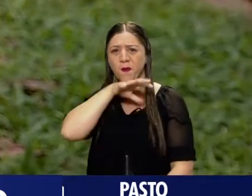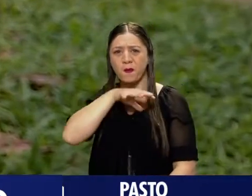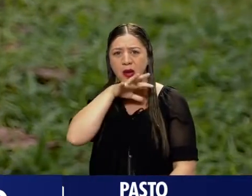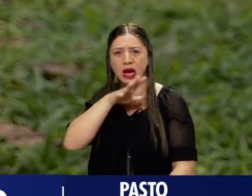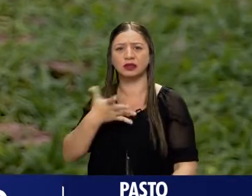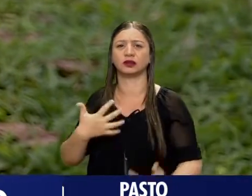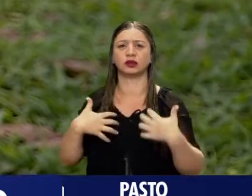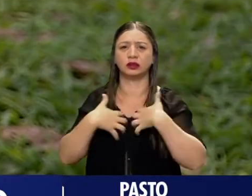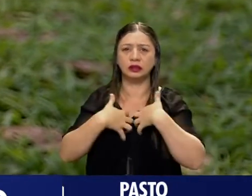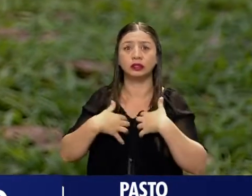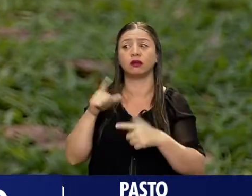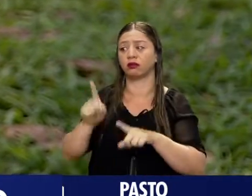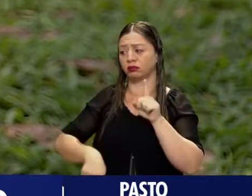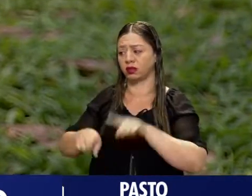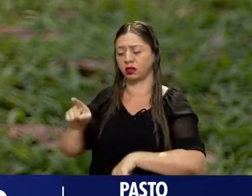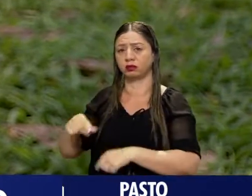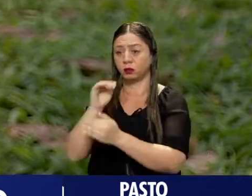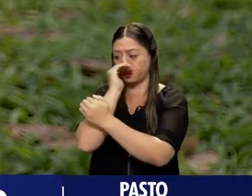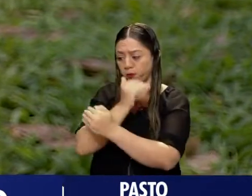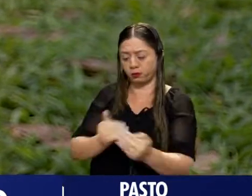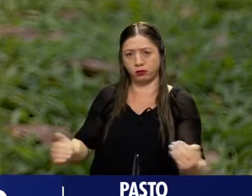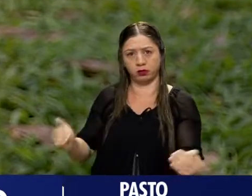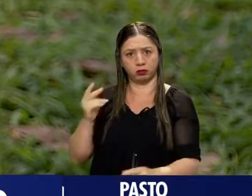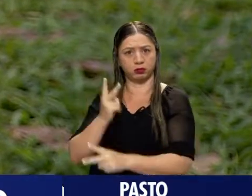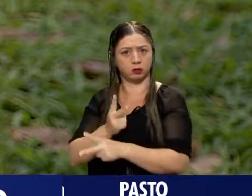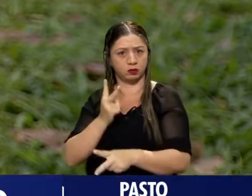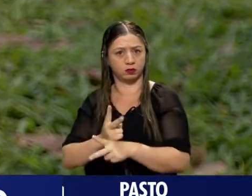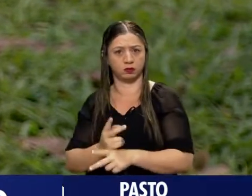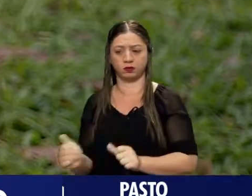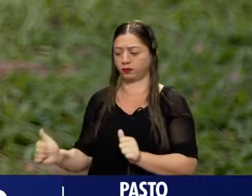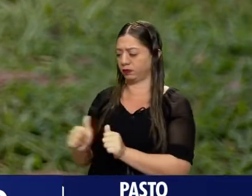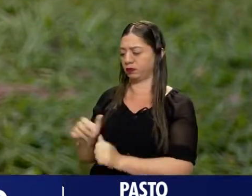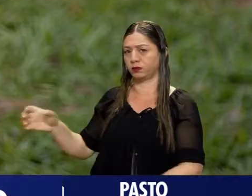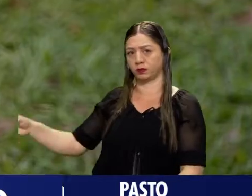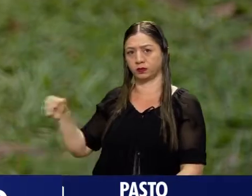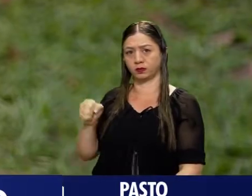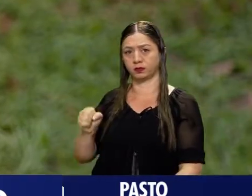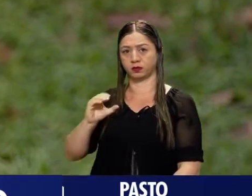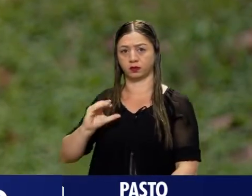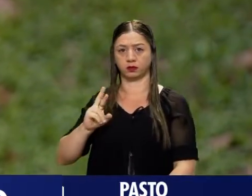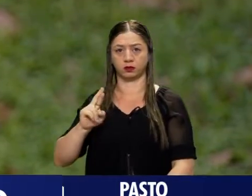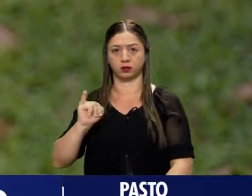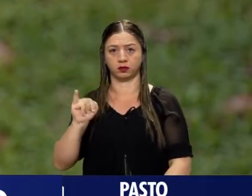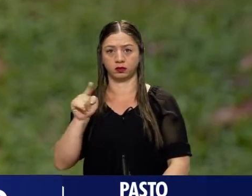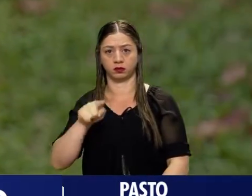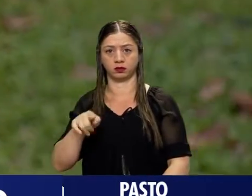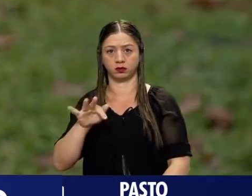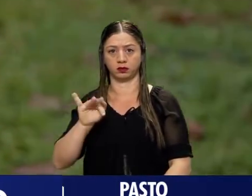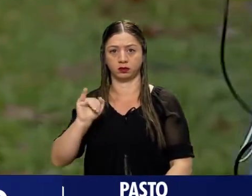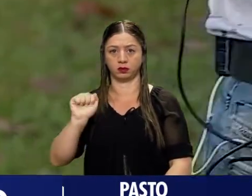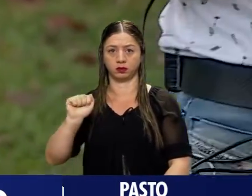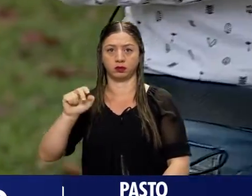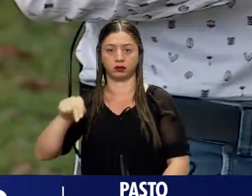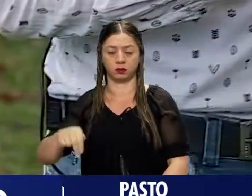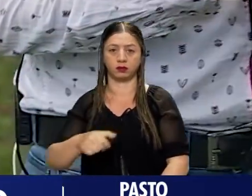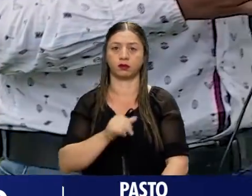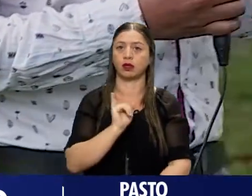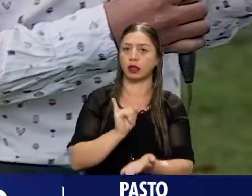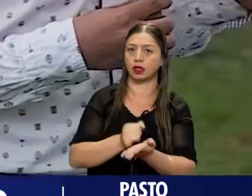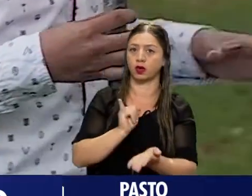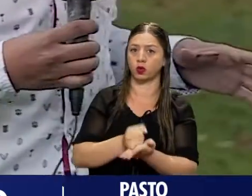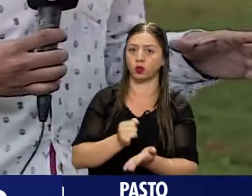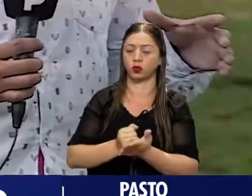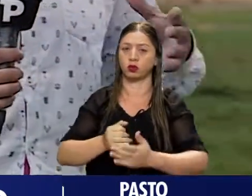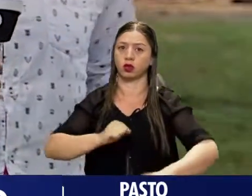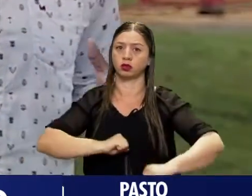incluso con algunos niños pero para hablar de eso me acompaña cristian arias él es un vocero de la junta de acción comunal y de representante del comité